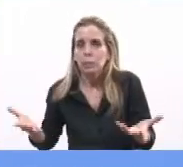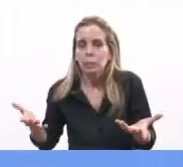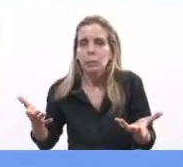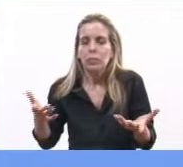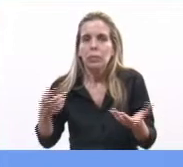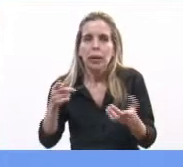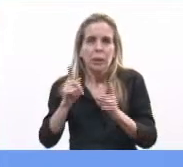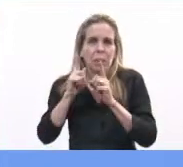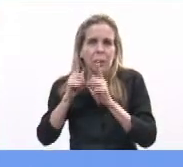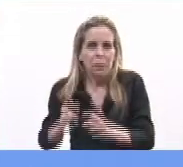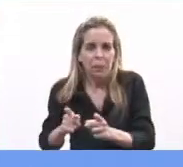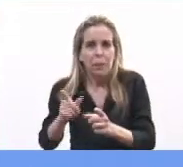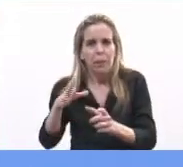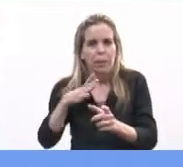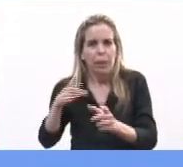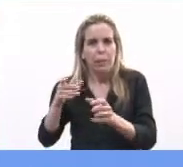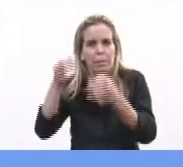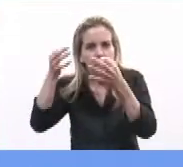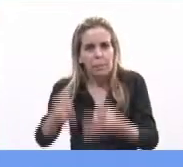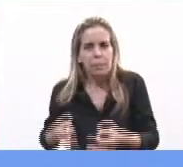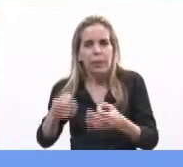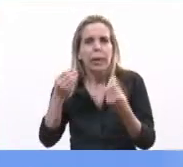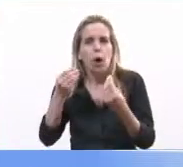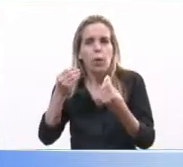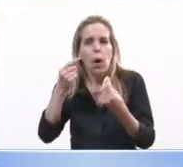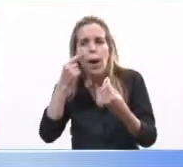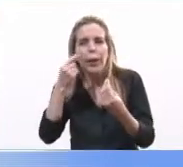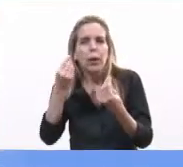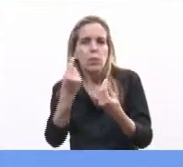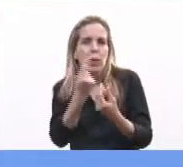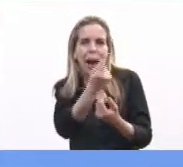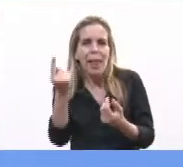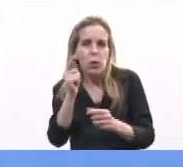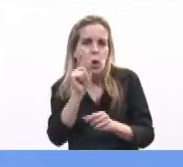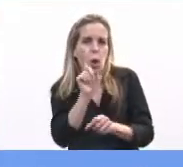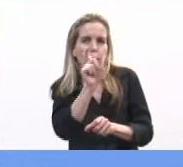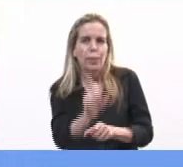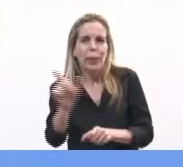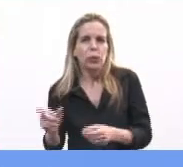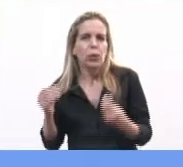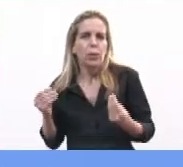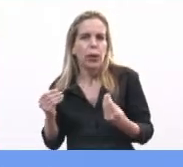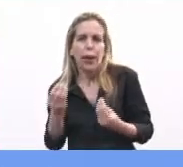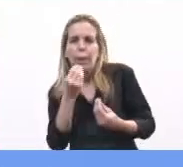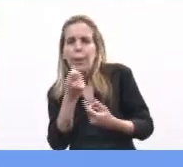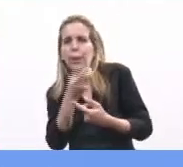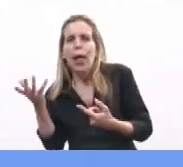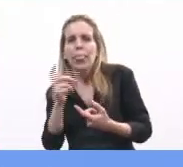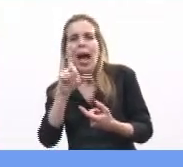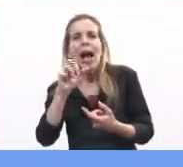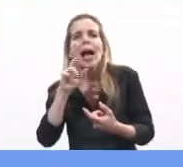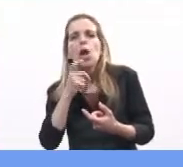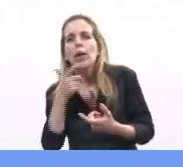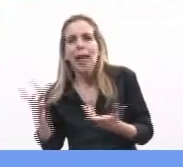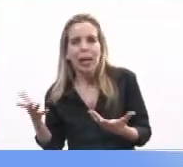avanzamos no profundizamos en como nosotros como personas consumimos esas calorías estaríamos discutiendo